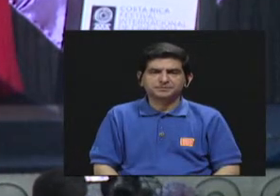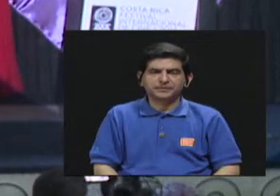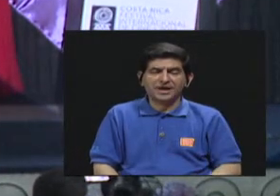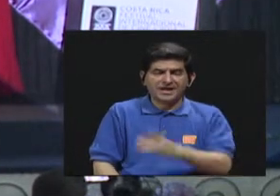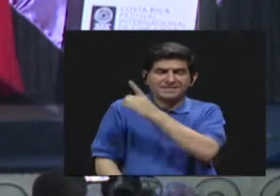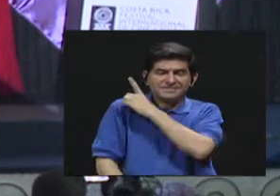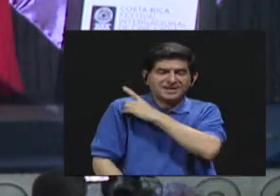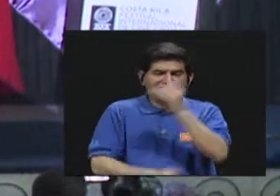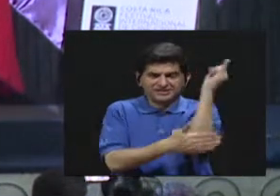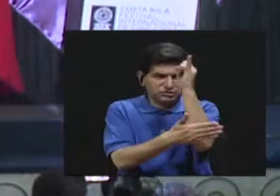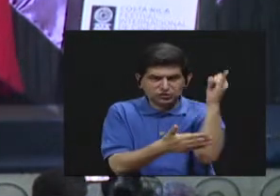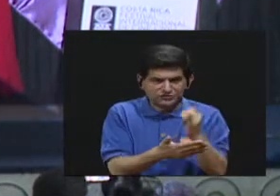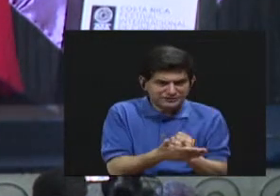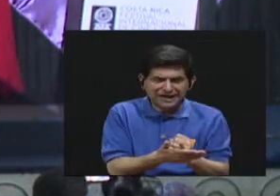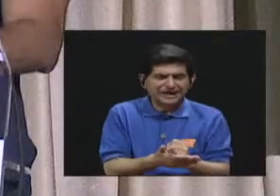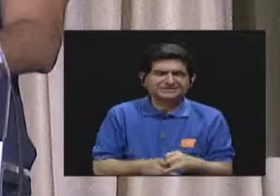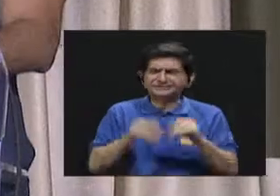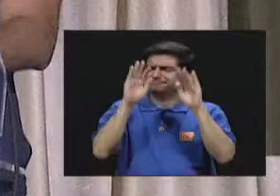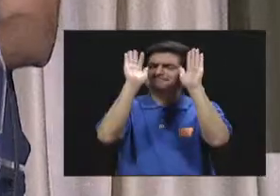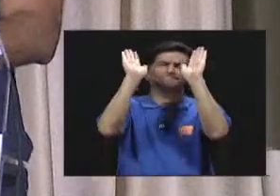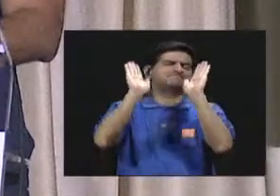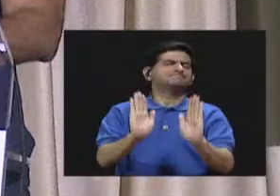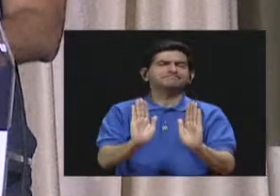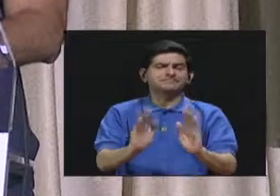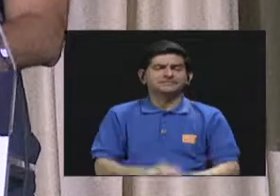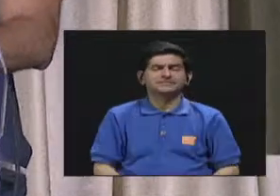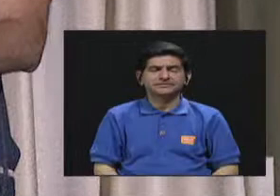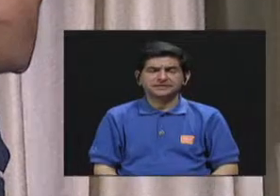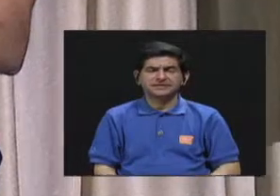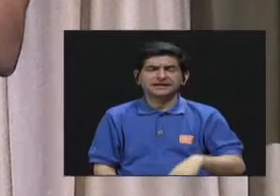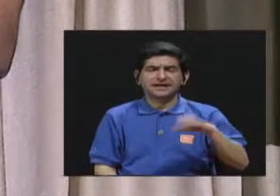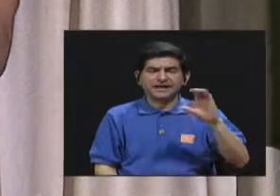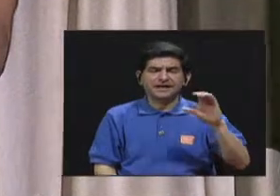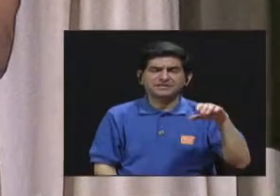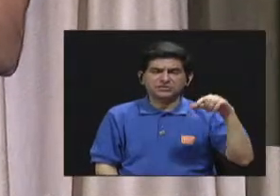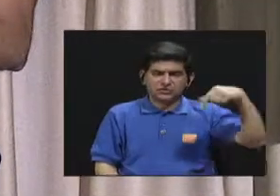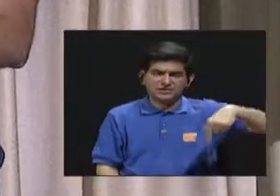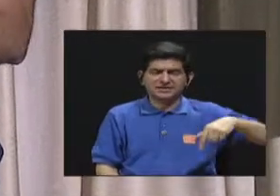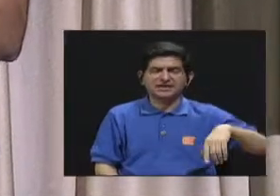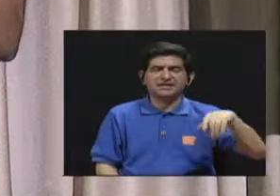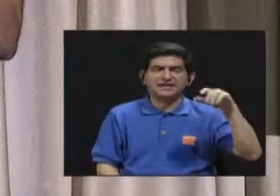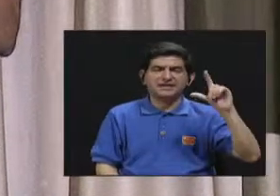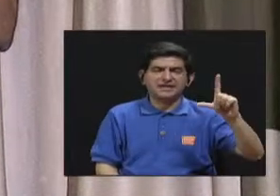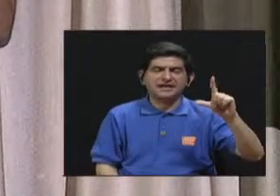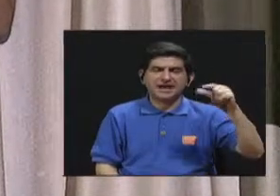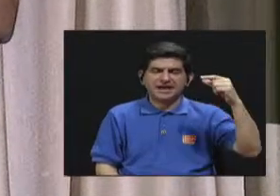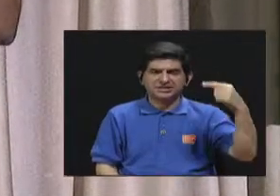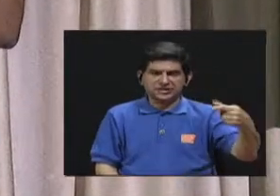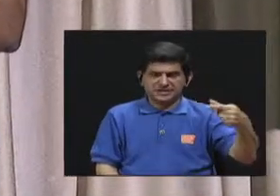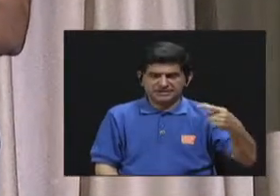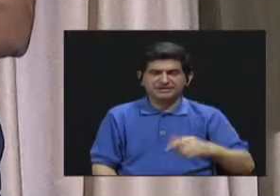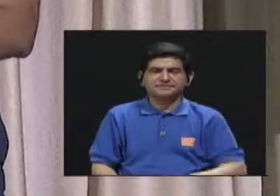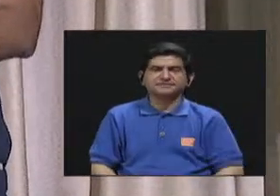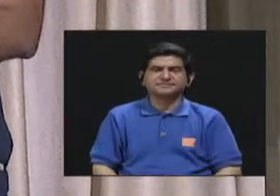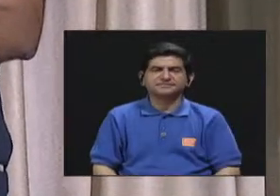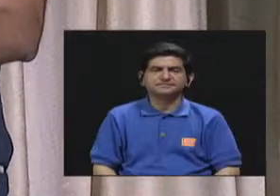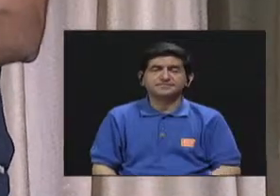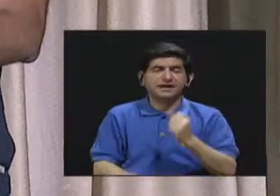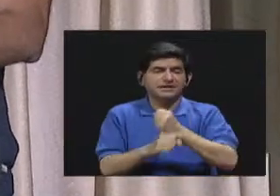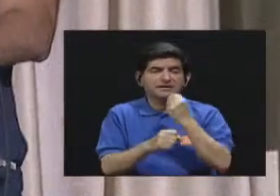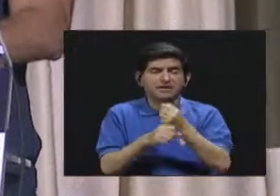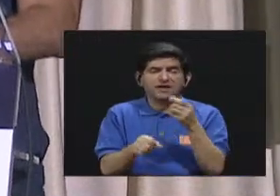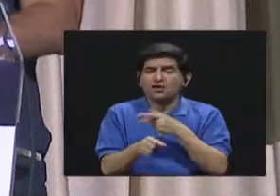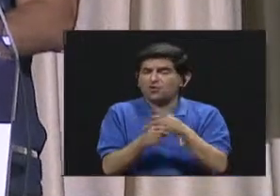una dirección de arte realmente sobresaliente de Cacho Quesada y Liliana Giraldini, un gran